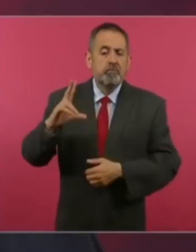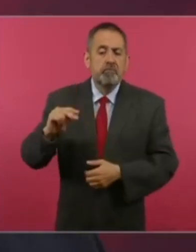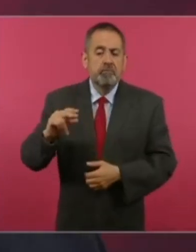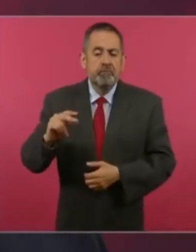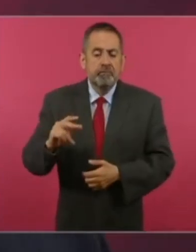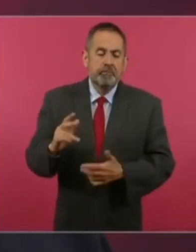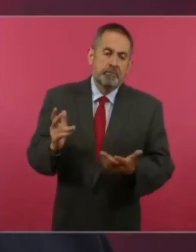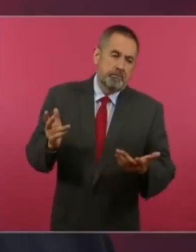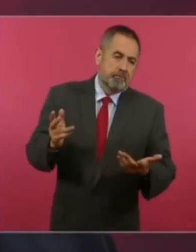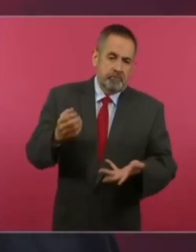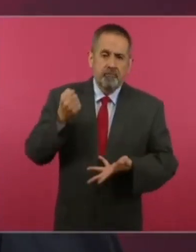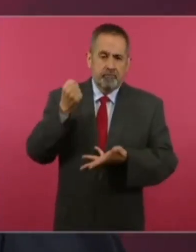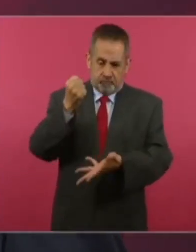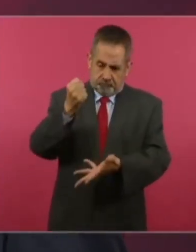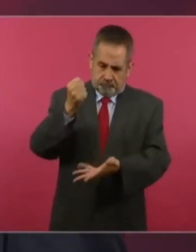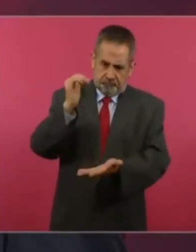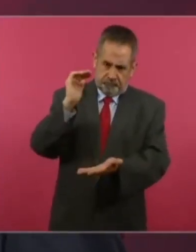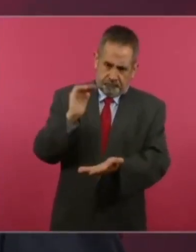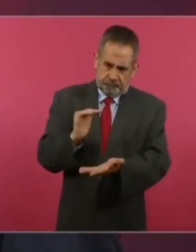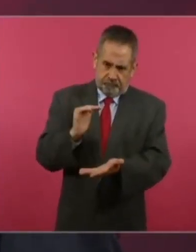del presupuesto.